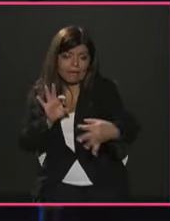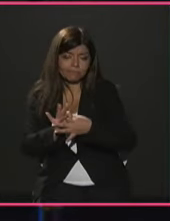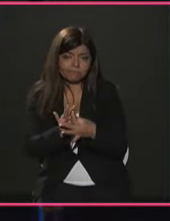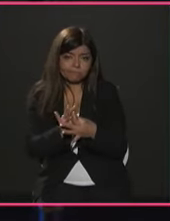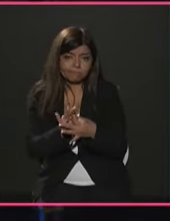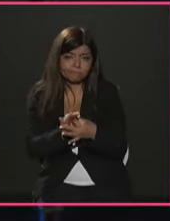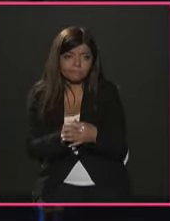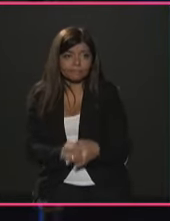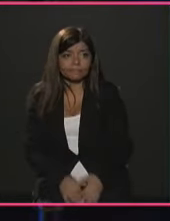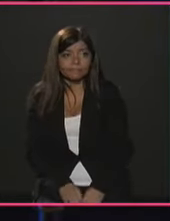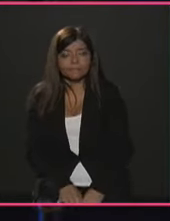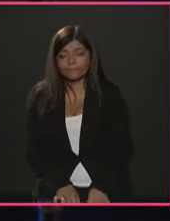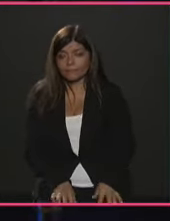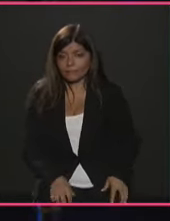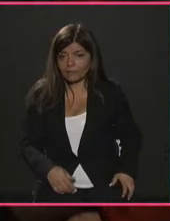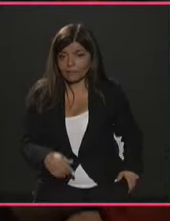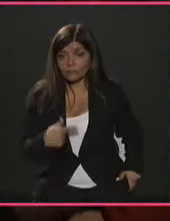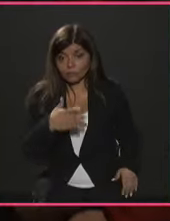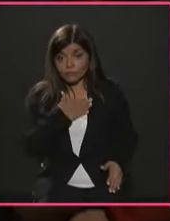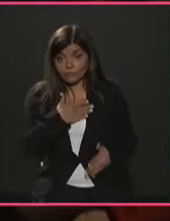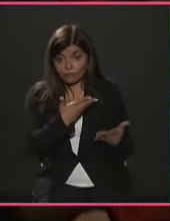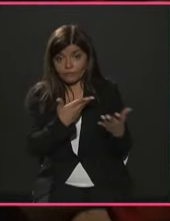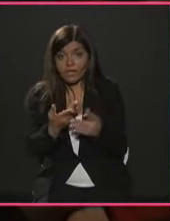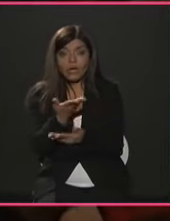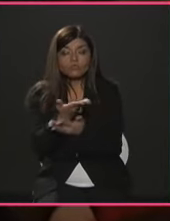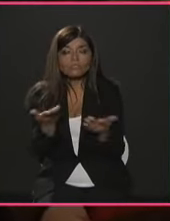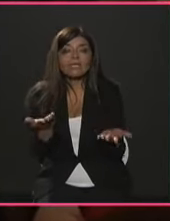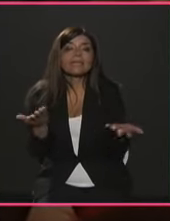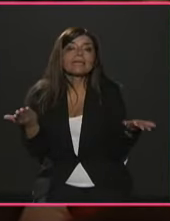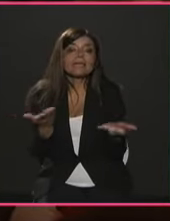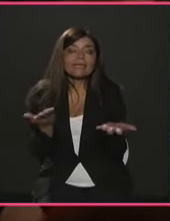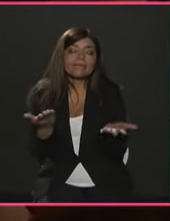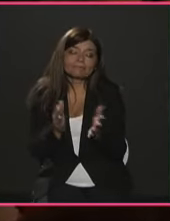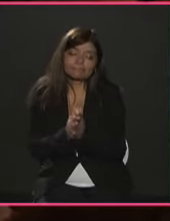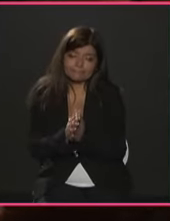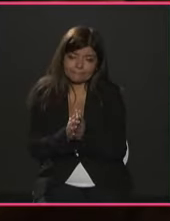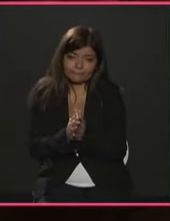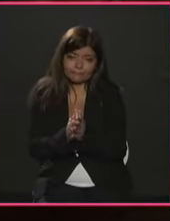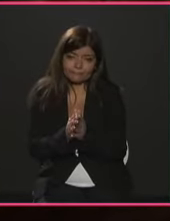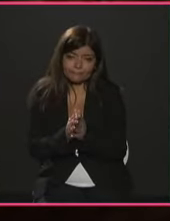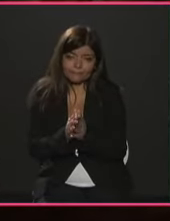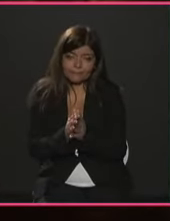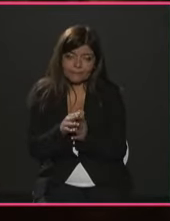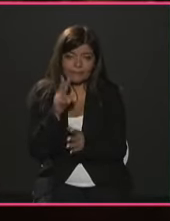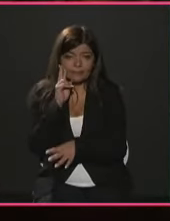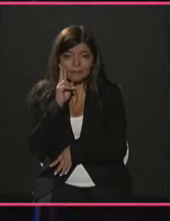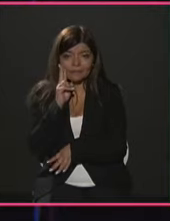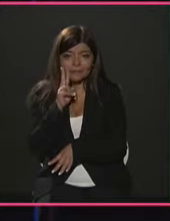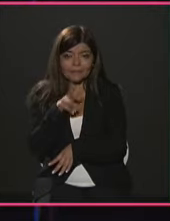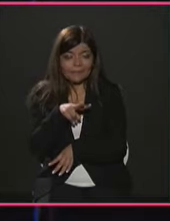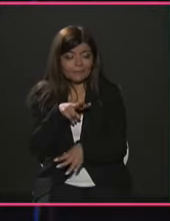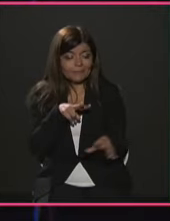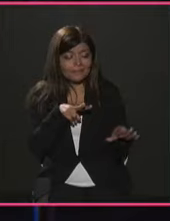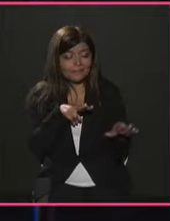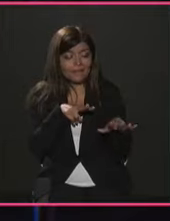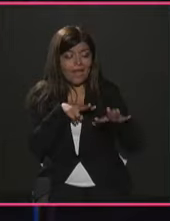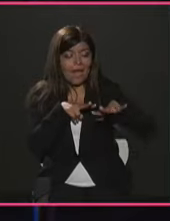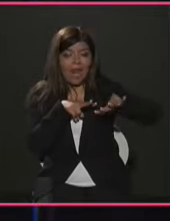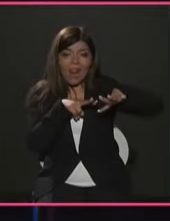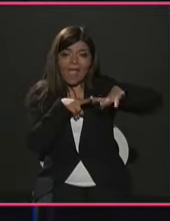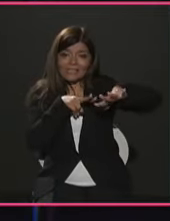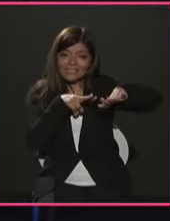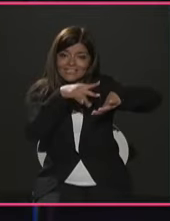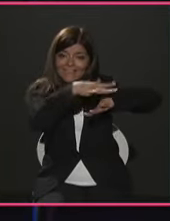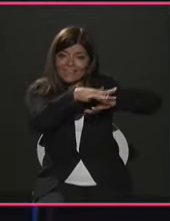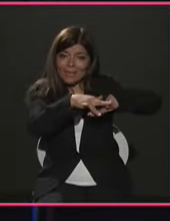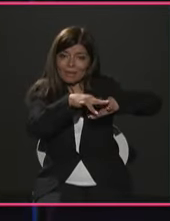conjunto entonces lo que quiero invitarles a ustedes es básicamente a mirar las estrellas de mar de una manera distinta